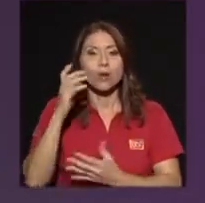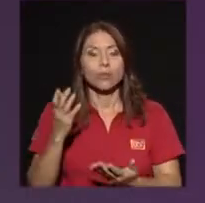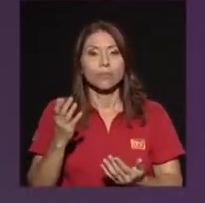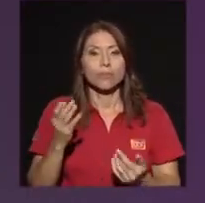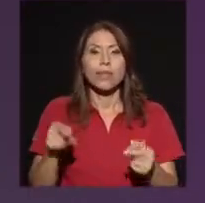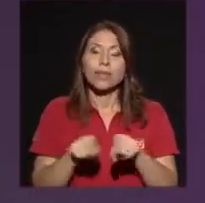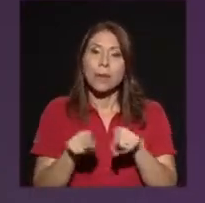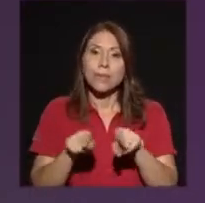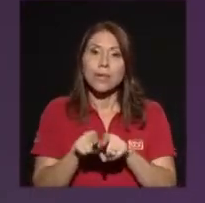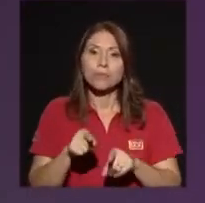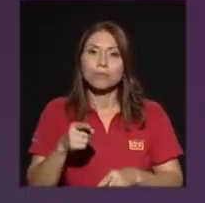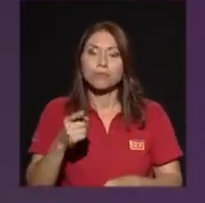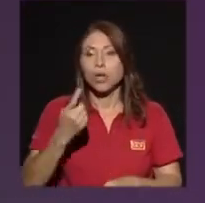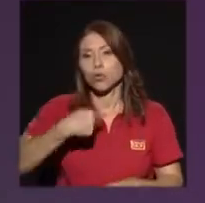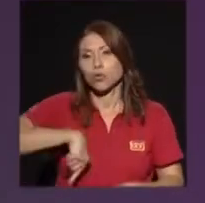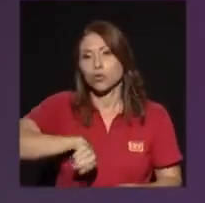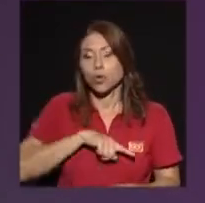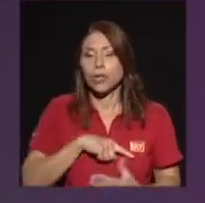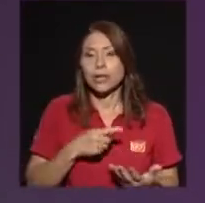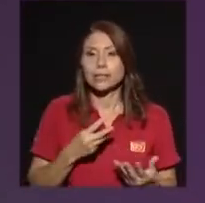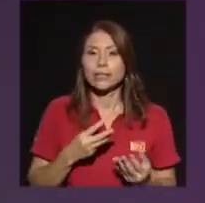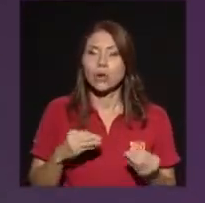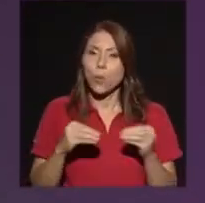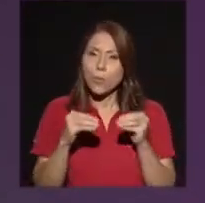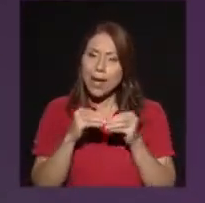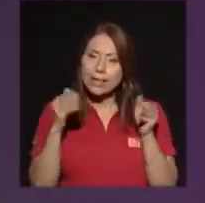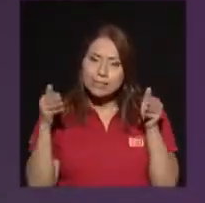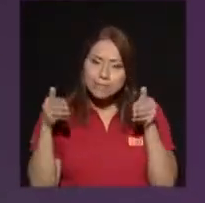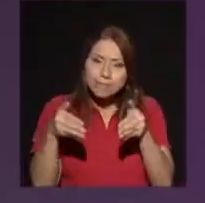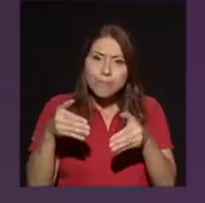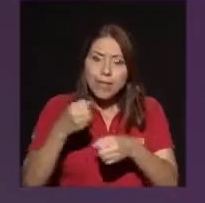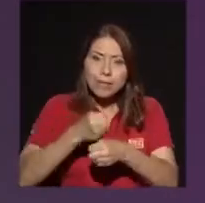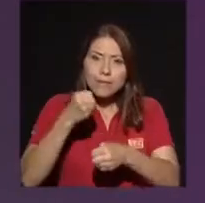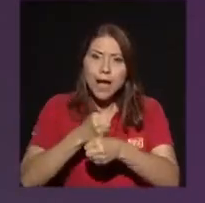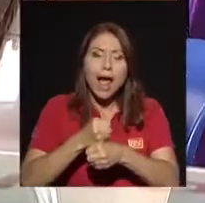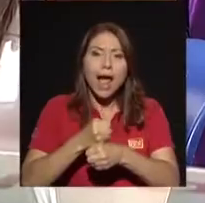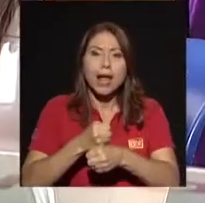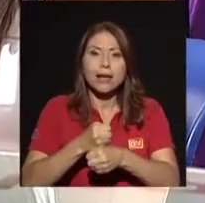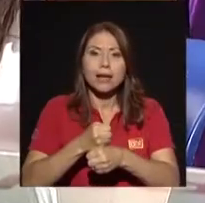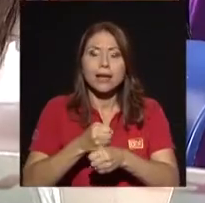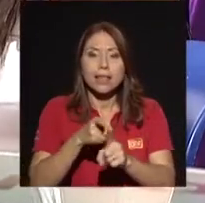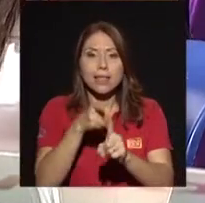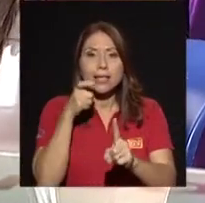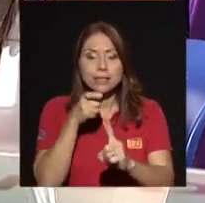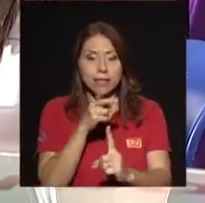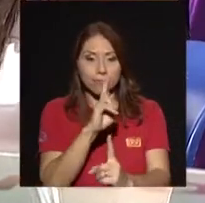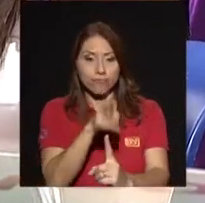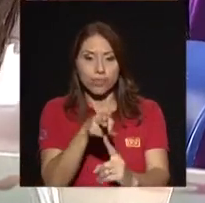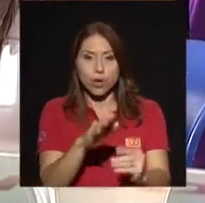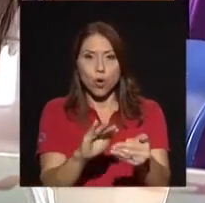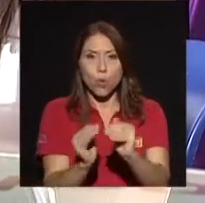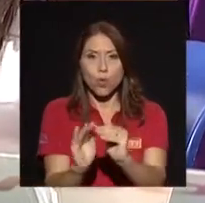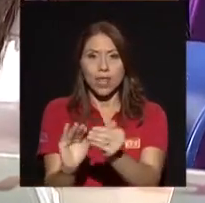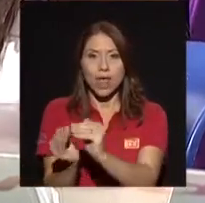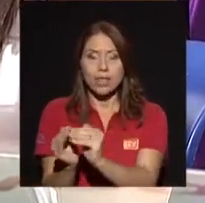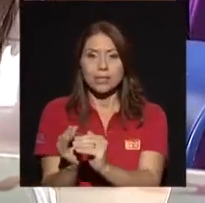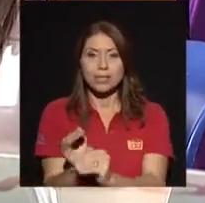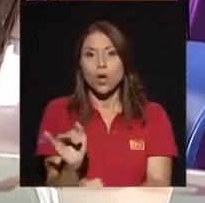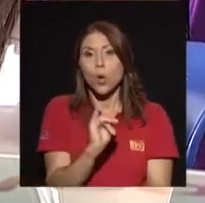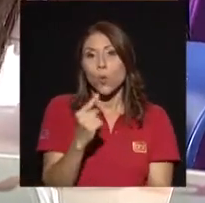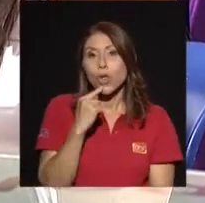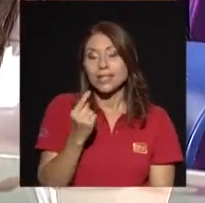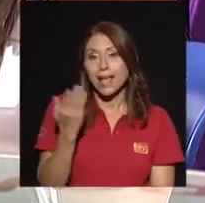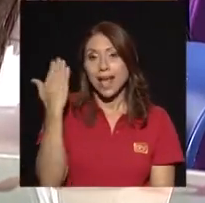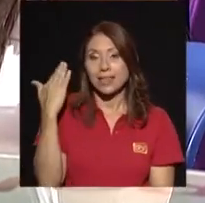también nosotras hemos dedicado como más a trabajar desde las comunidades, ¿no? Y como lo decía antes, con